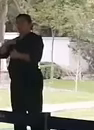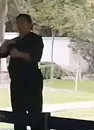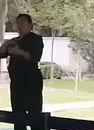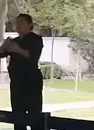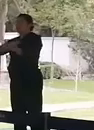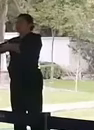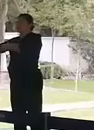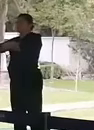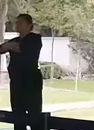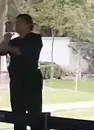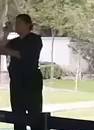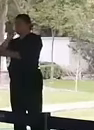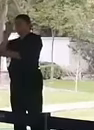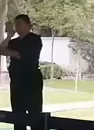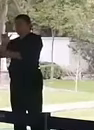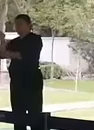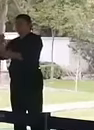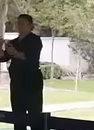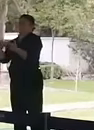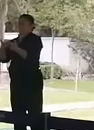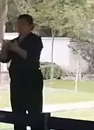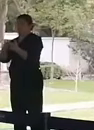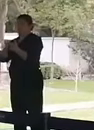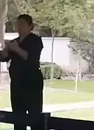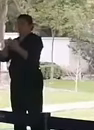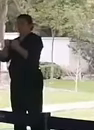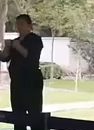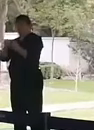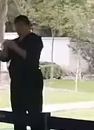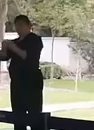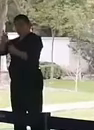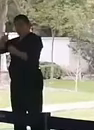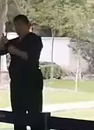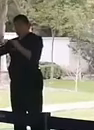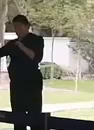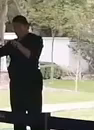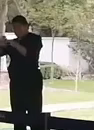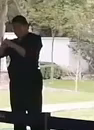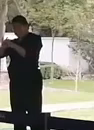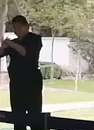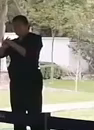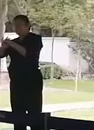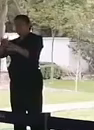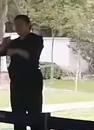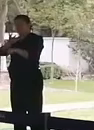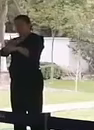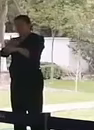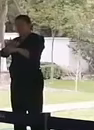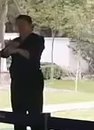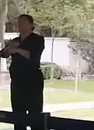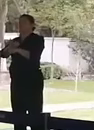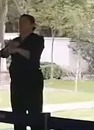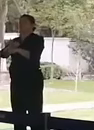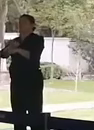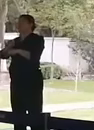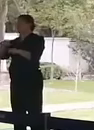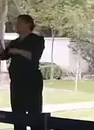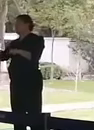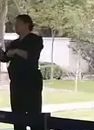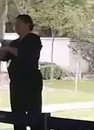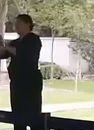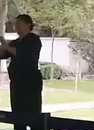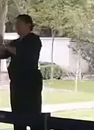por la economía y el enlace tan fuerte que tenemos entre los Estados Unidos y los estados como Tlaxcala, lo ven aquí en